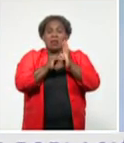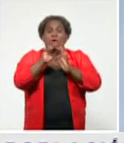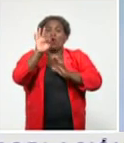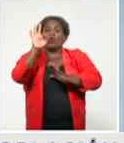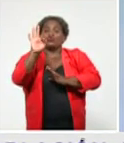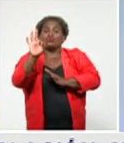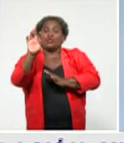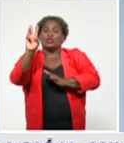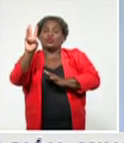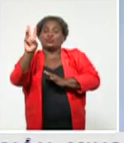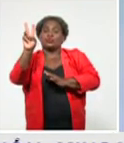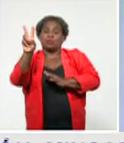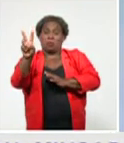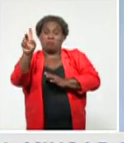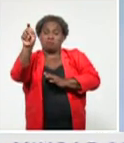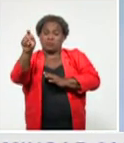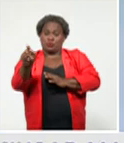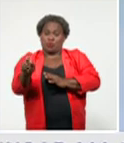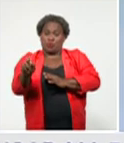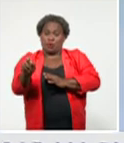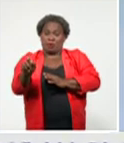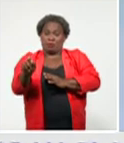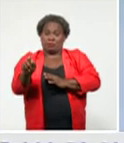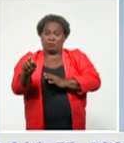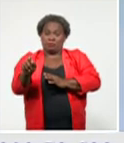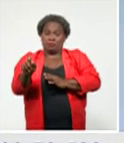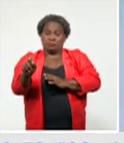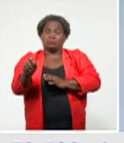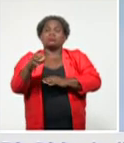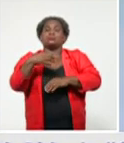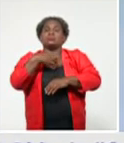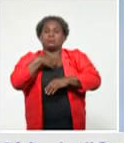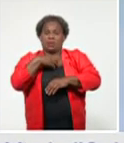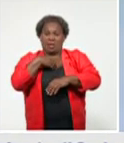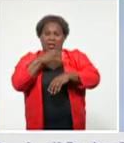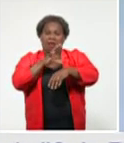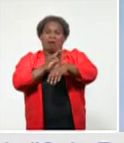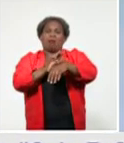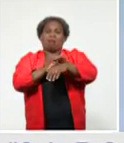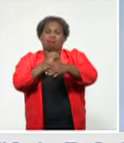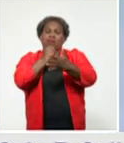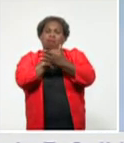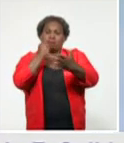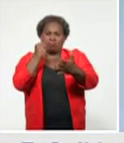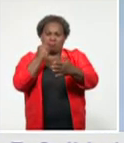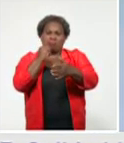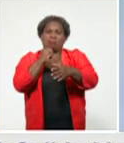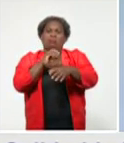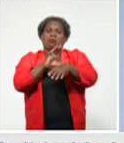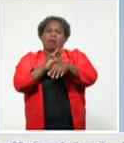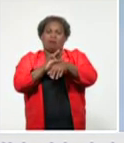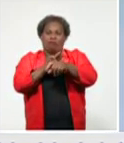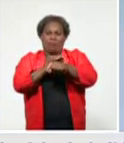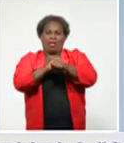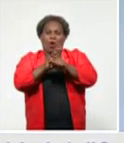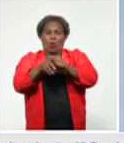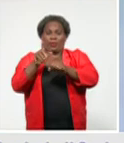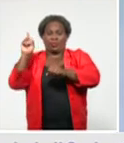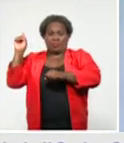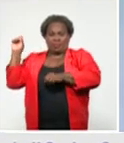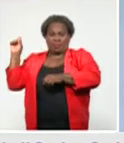21.689.832 personas que han padecido, que han sido confirmados con la